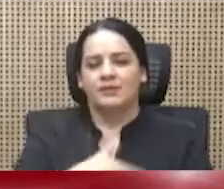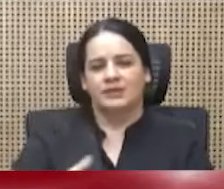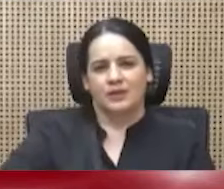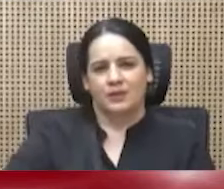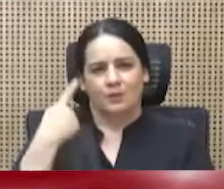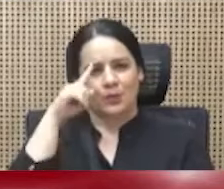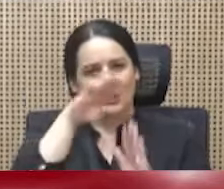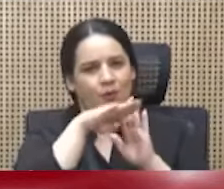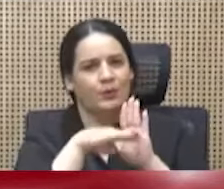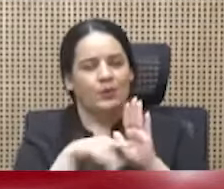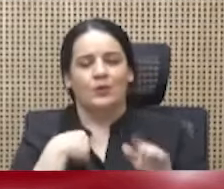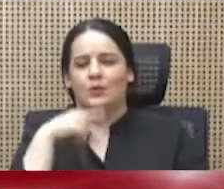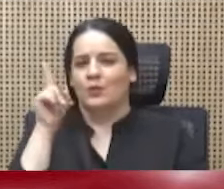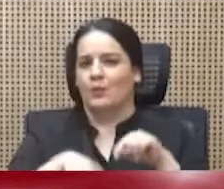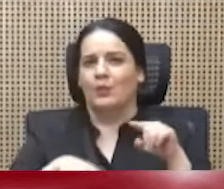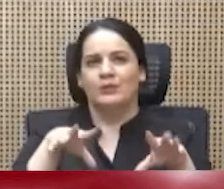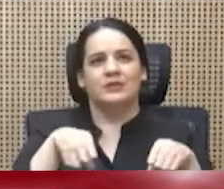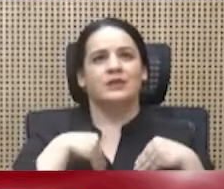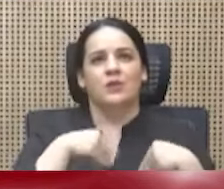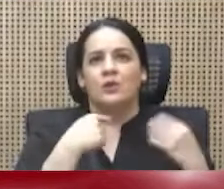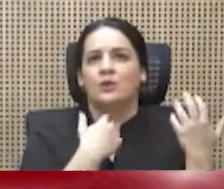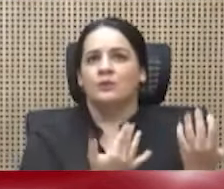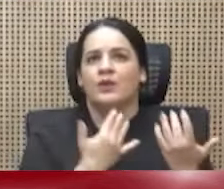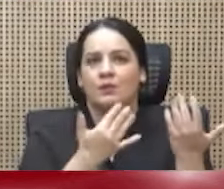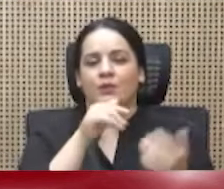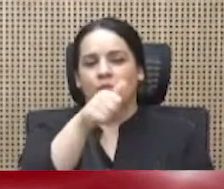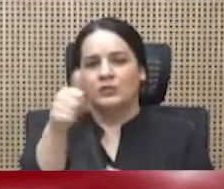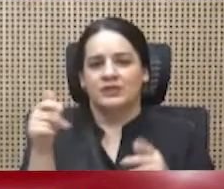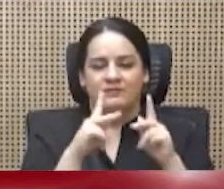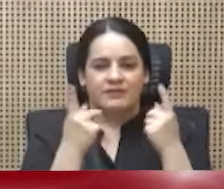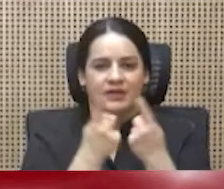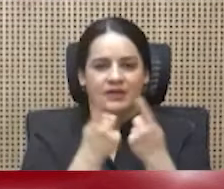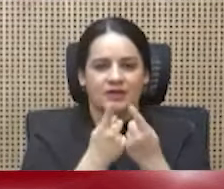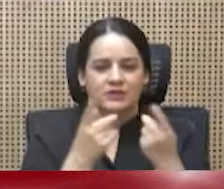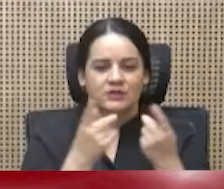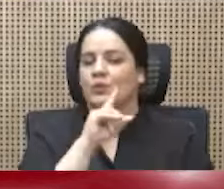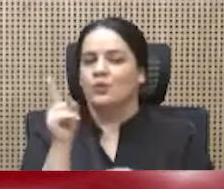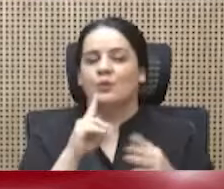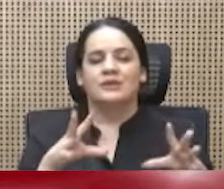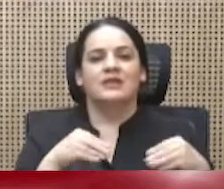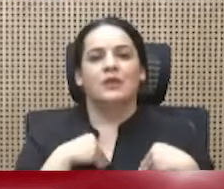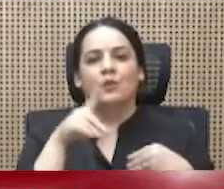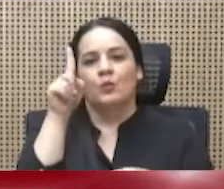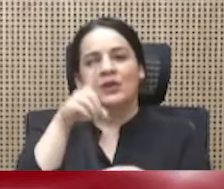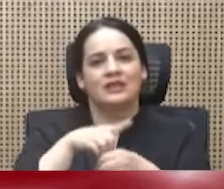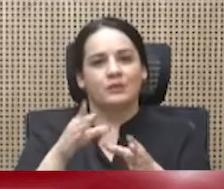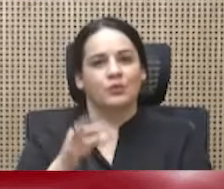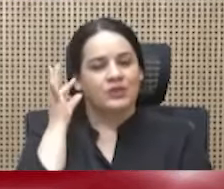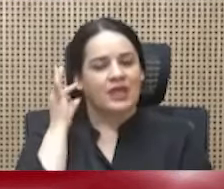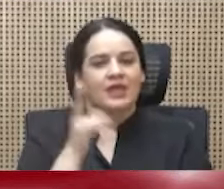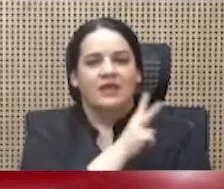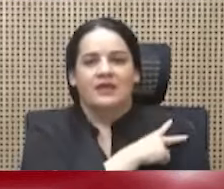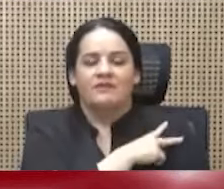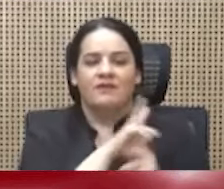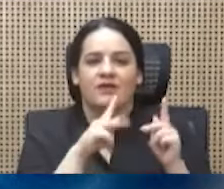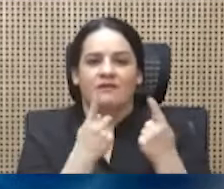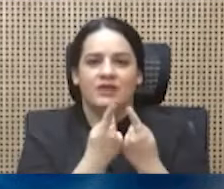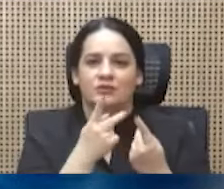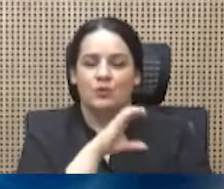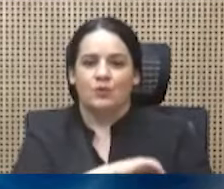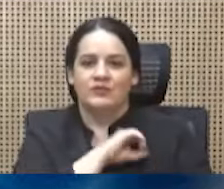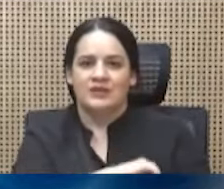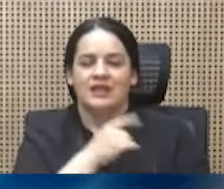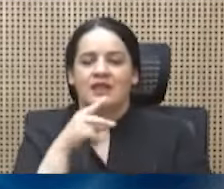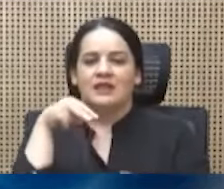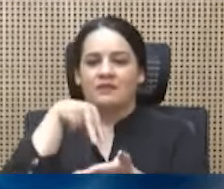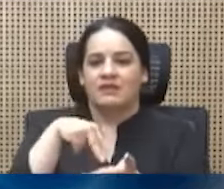yo sí que no puedo aceptar, y yo espero que las demás fracciones tampoco vayan a aceptar, que una diputada, jefa de fracción del oficialismo, se levante aquí